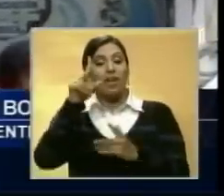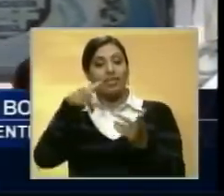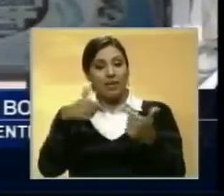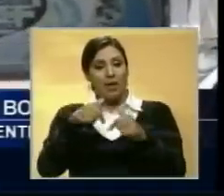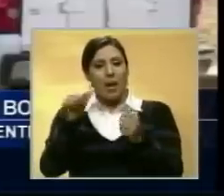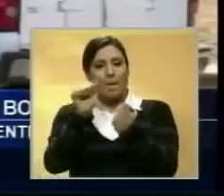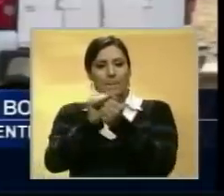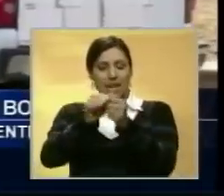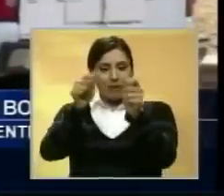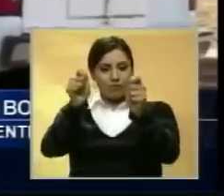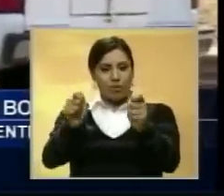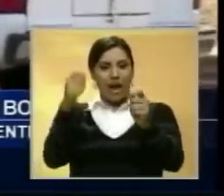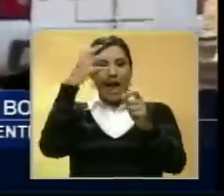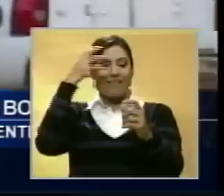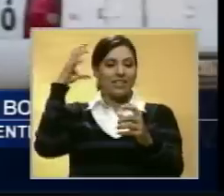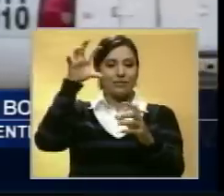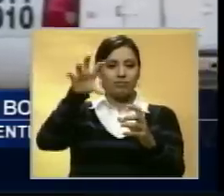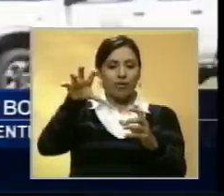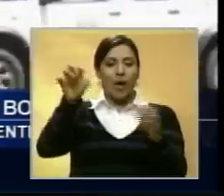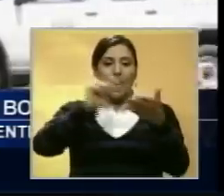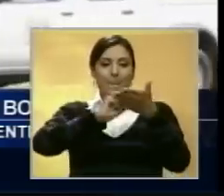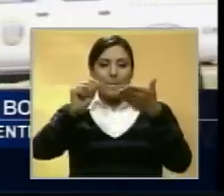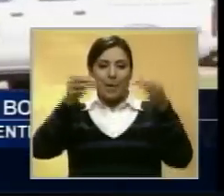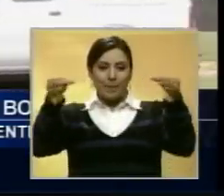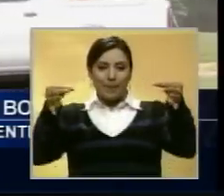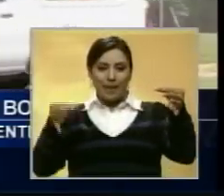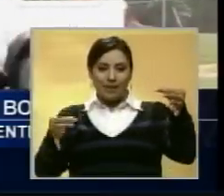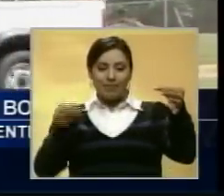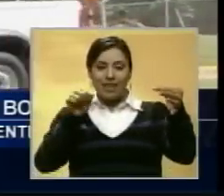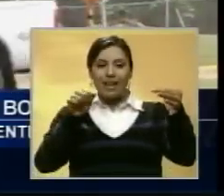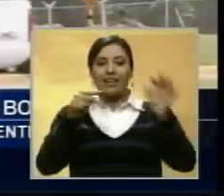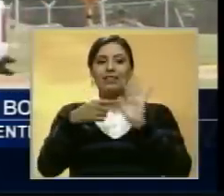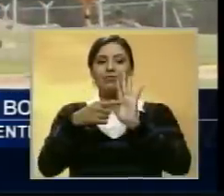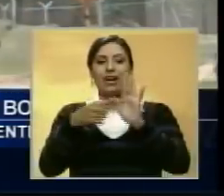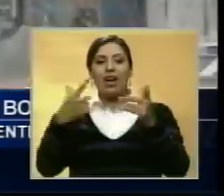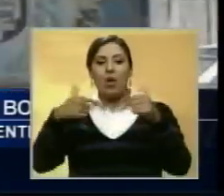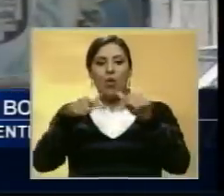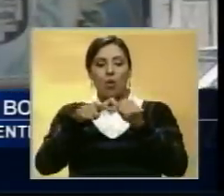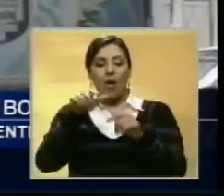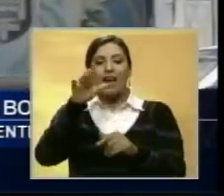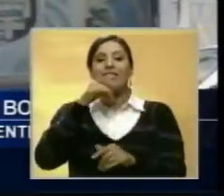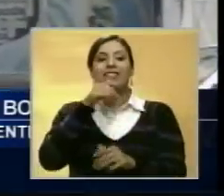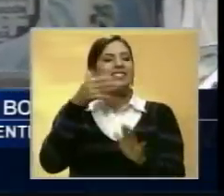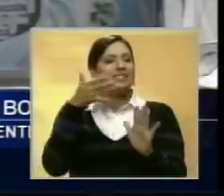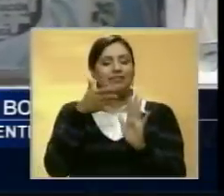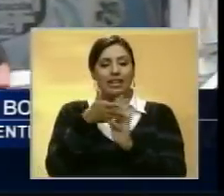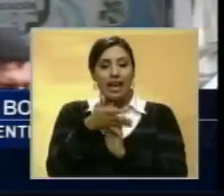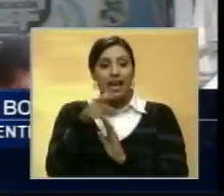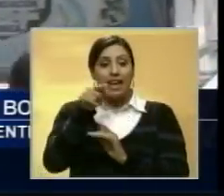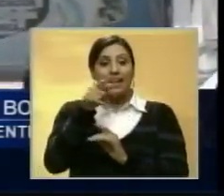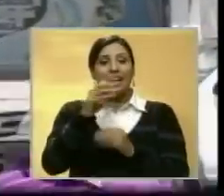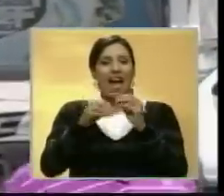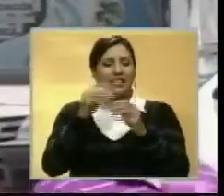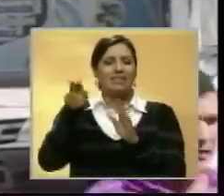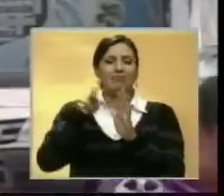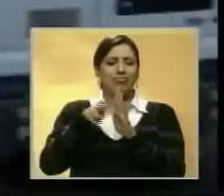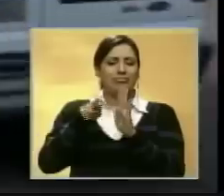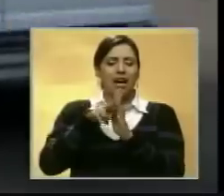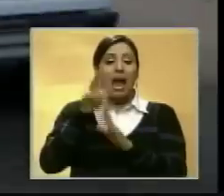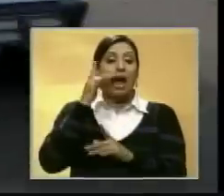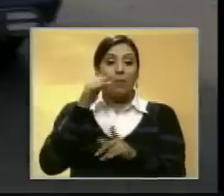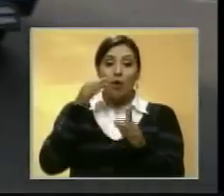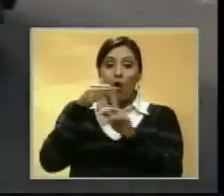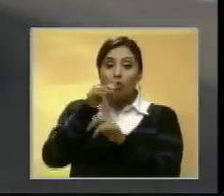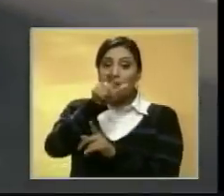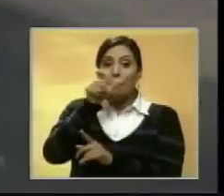de piedra. Junto a ella dejaron una nota dirigida al cartel de Caicara, en la cual indican que este tipo de acciones se repetirán